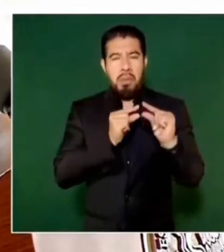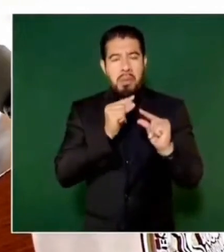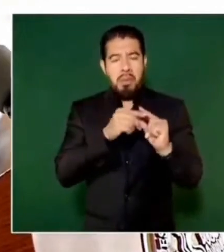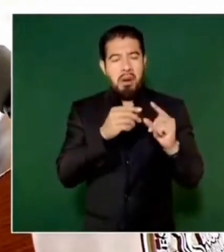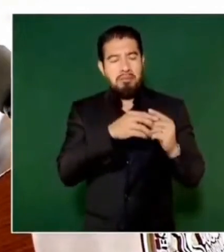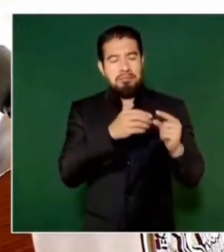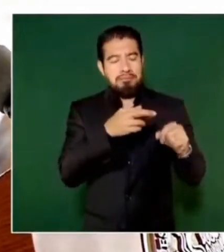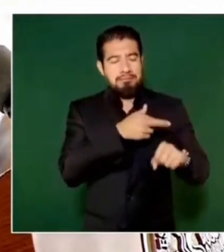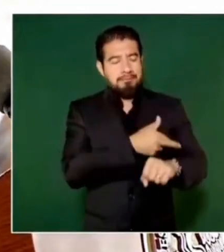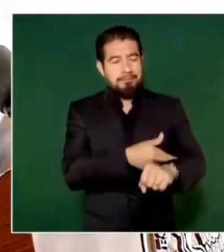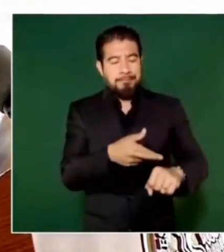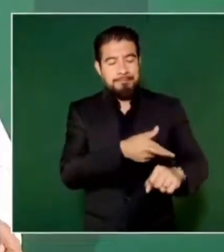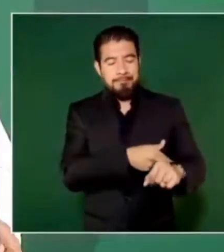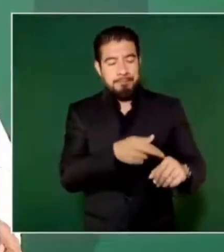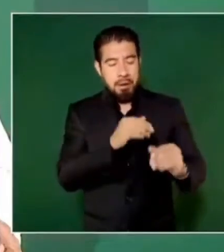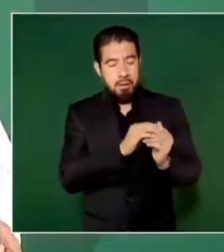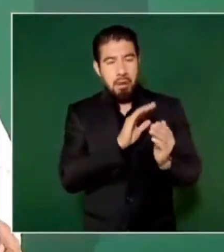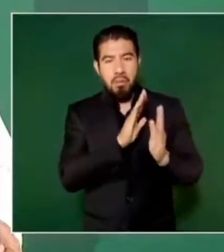mejorando,